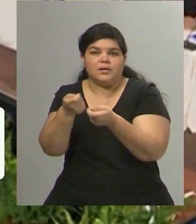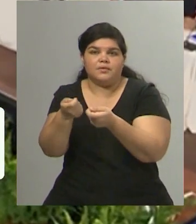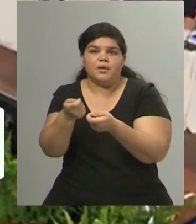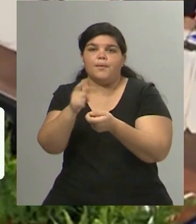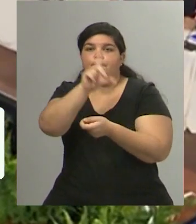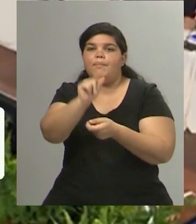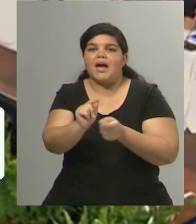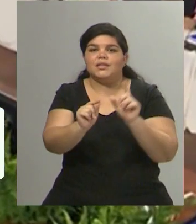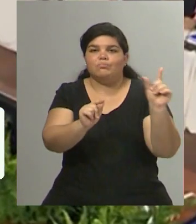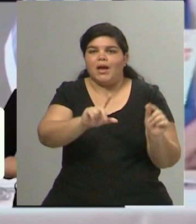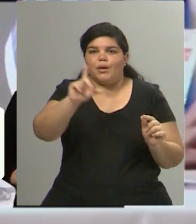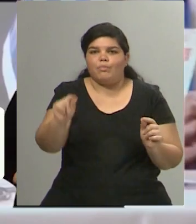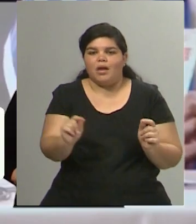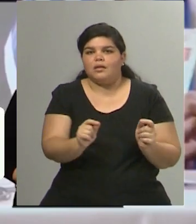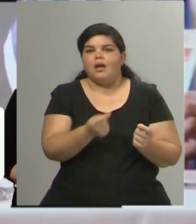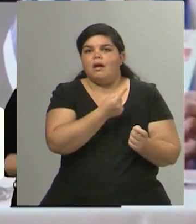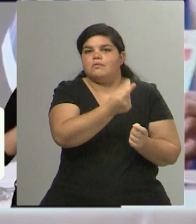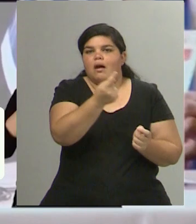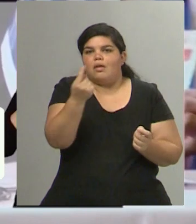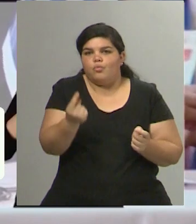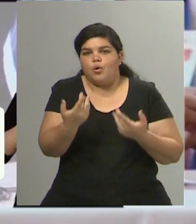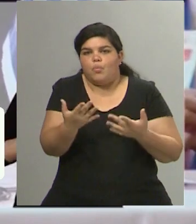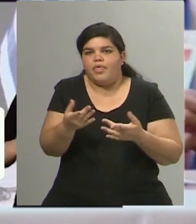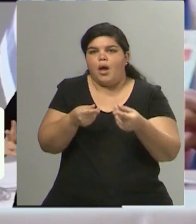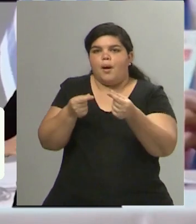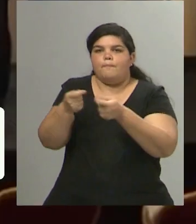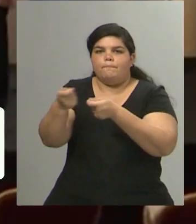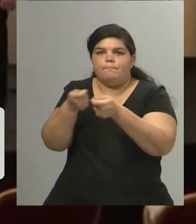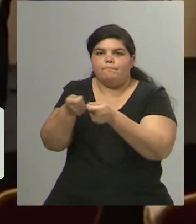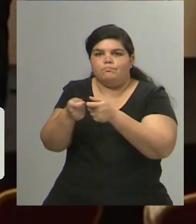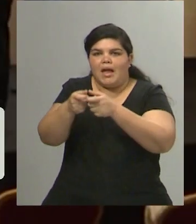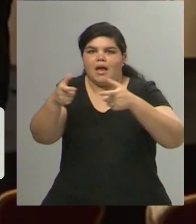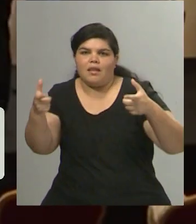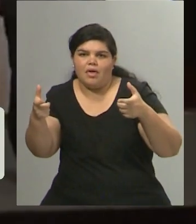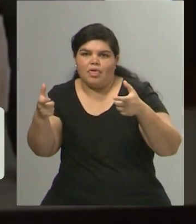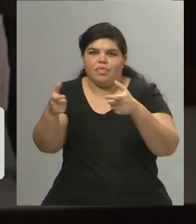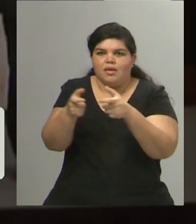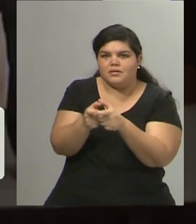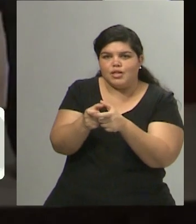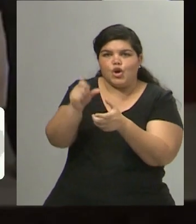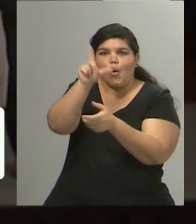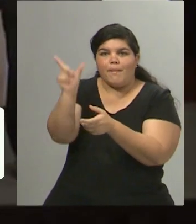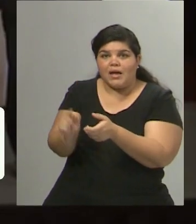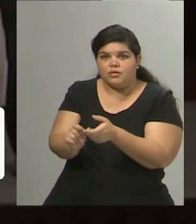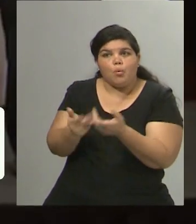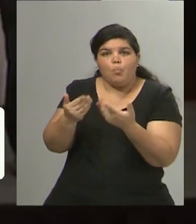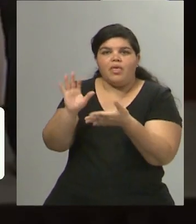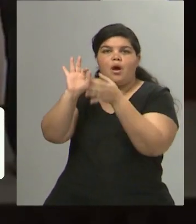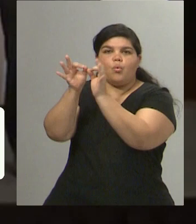país con países grandes o pequeños, con China, con Estados Unidos, con la Unión Europea.